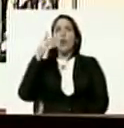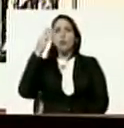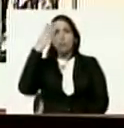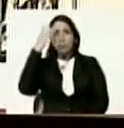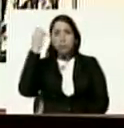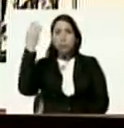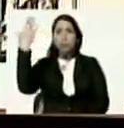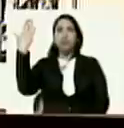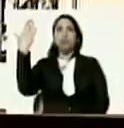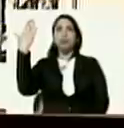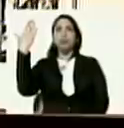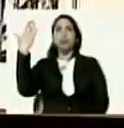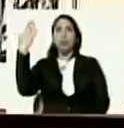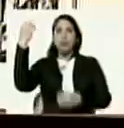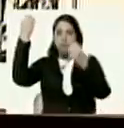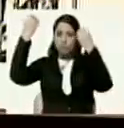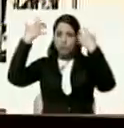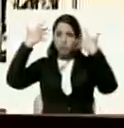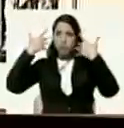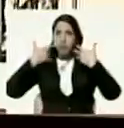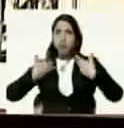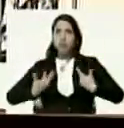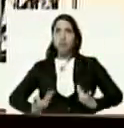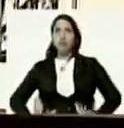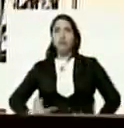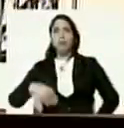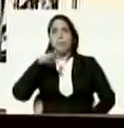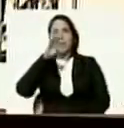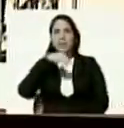sus bendiciones sobre nuestro pueblo.